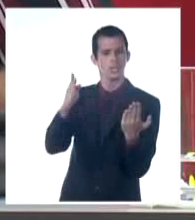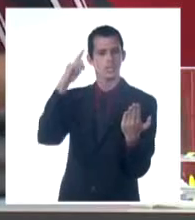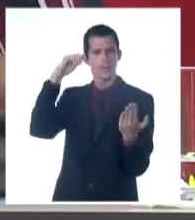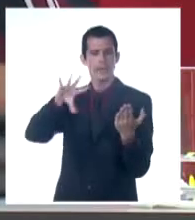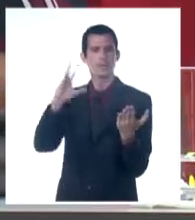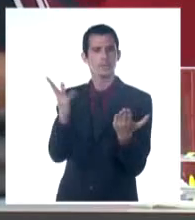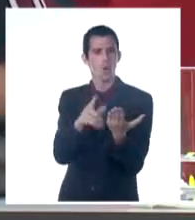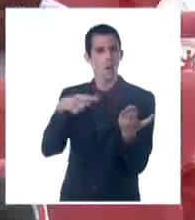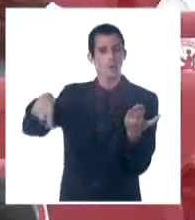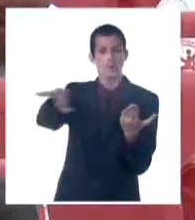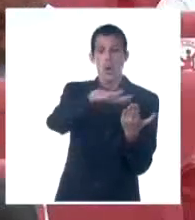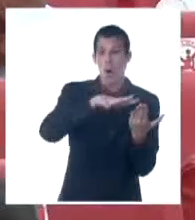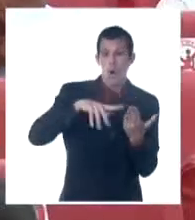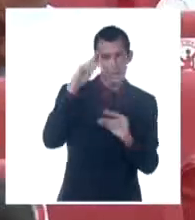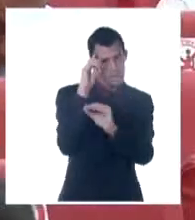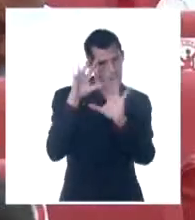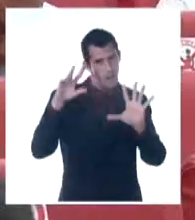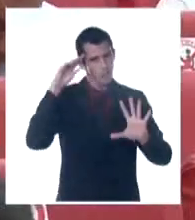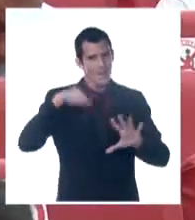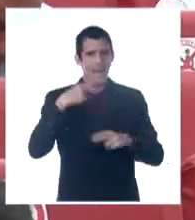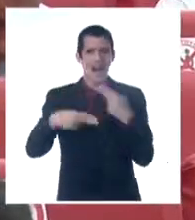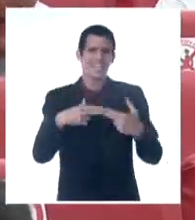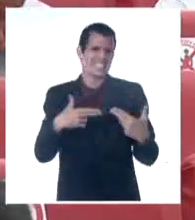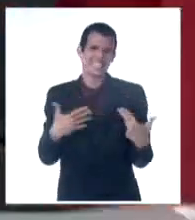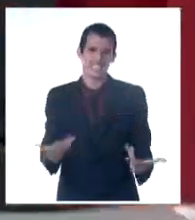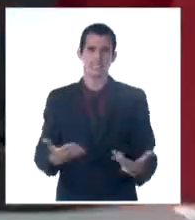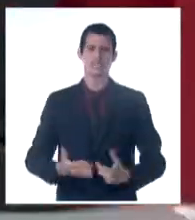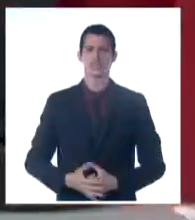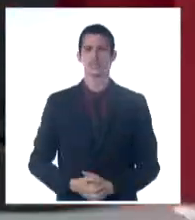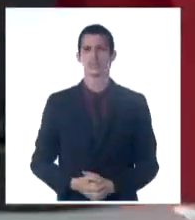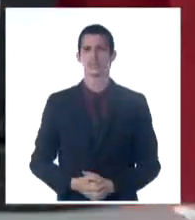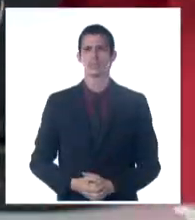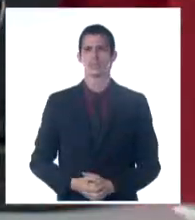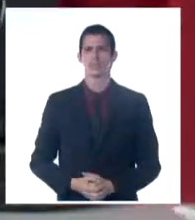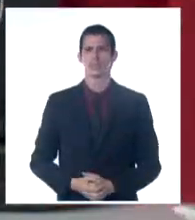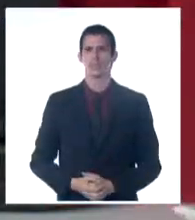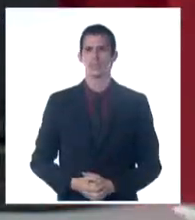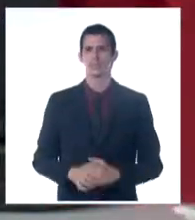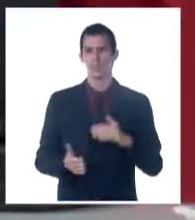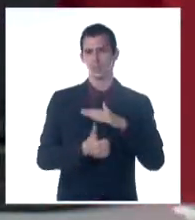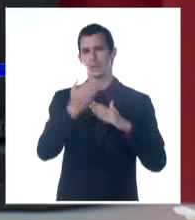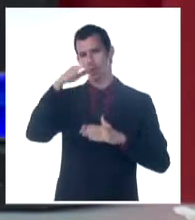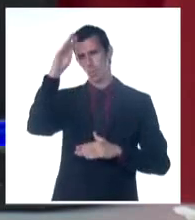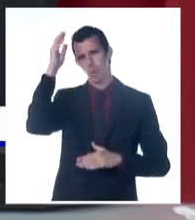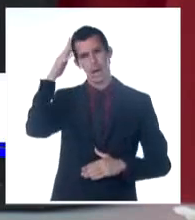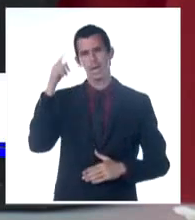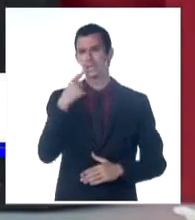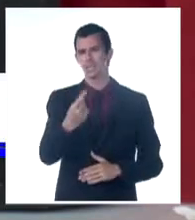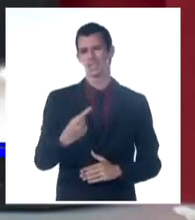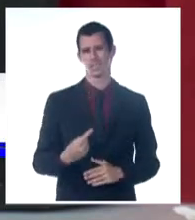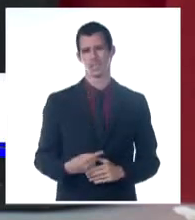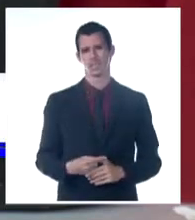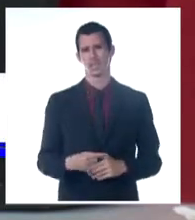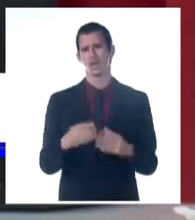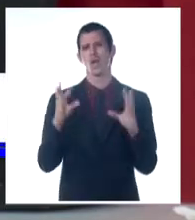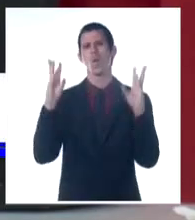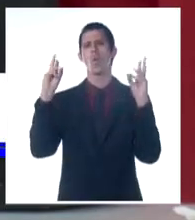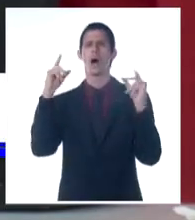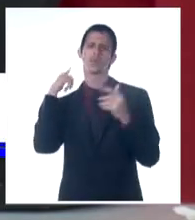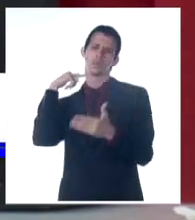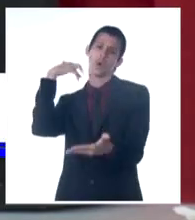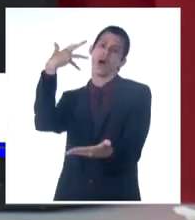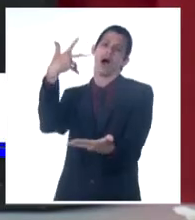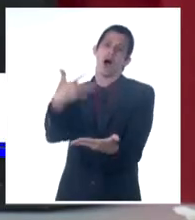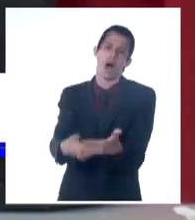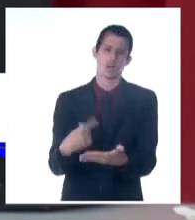en trabajar para agilizar el proceso de autonomía local. ¿Desde cuándo estamos planteando que hay que resolver la problemática de crear los